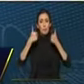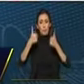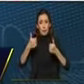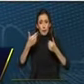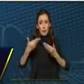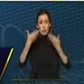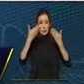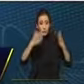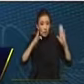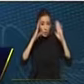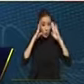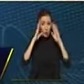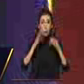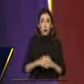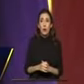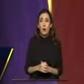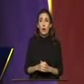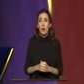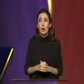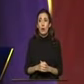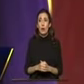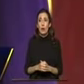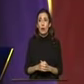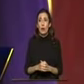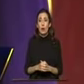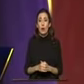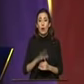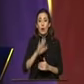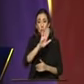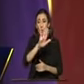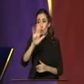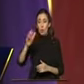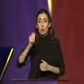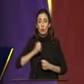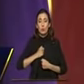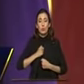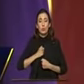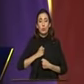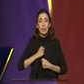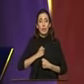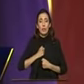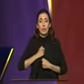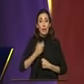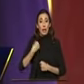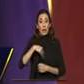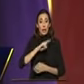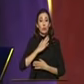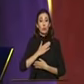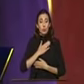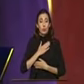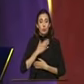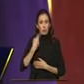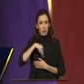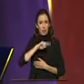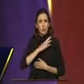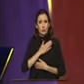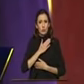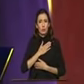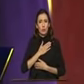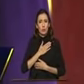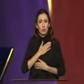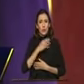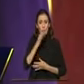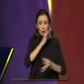la dignidad de vuelta, no, la dignidad para quienes los hemos olvidado, a nosotros. Nosotros somos los que nos